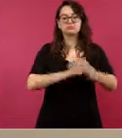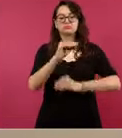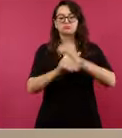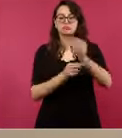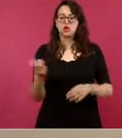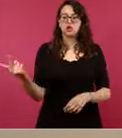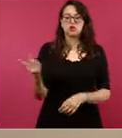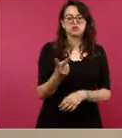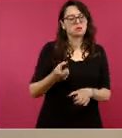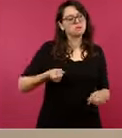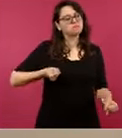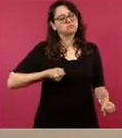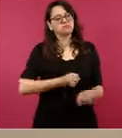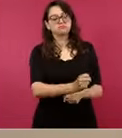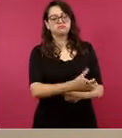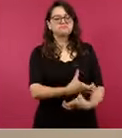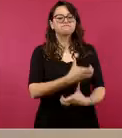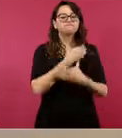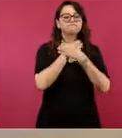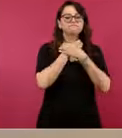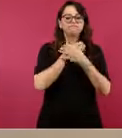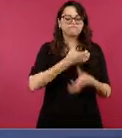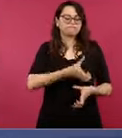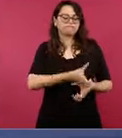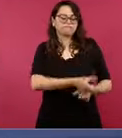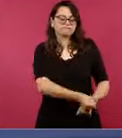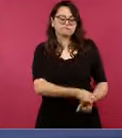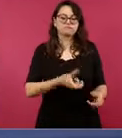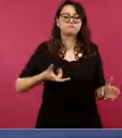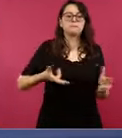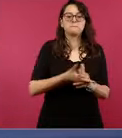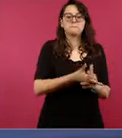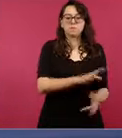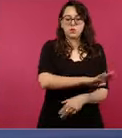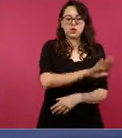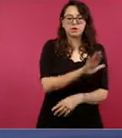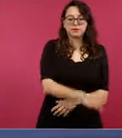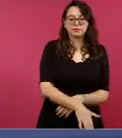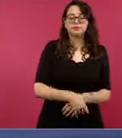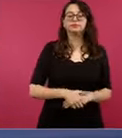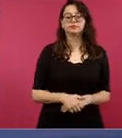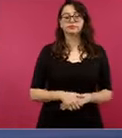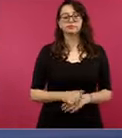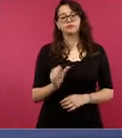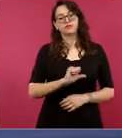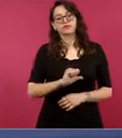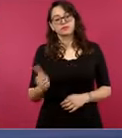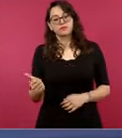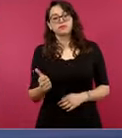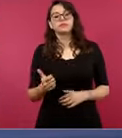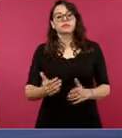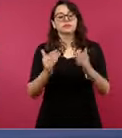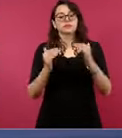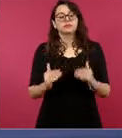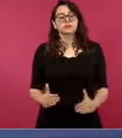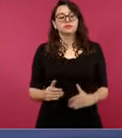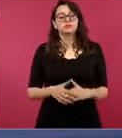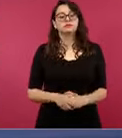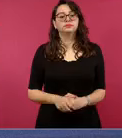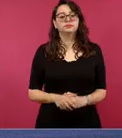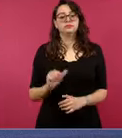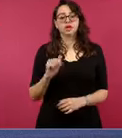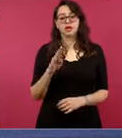muerte. Adelante. Otra detención es la de Abel N., detenido por la Fiscalía de Justicia del Estado de